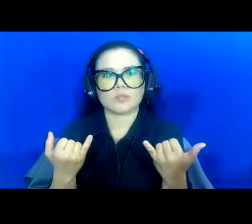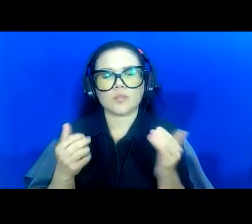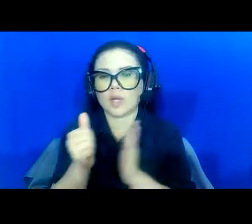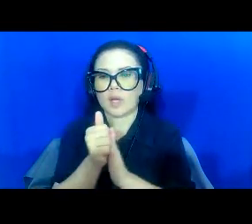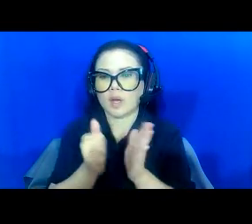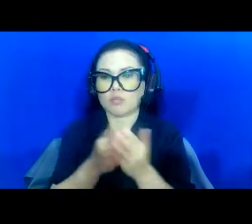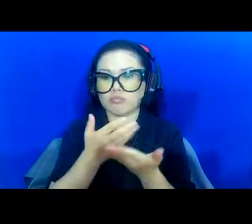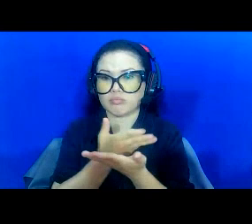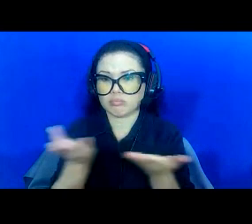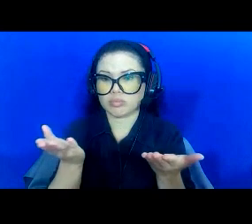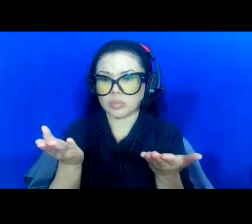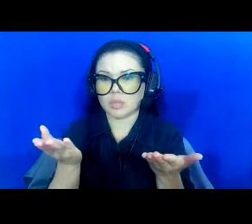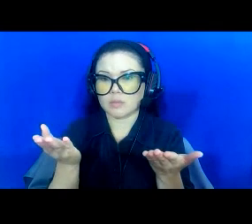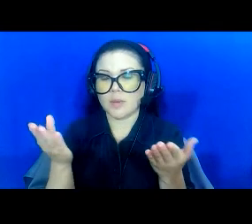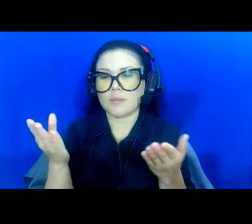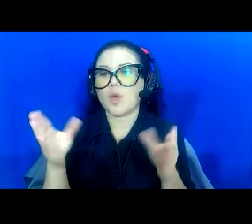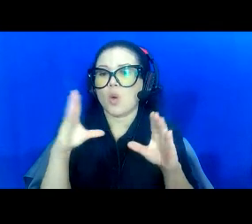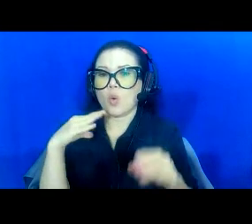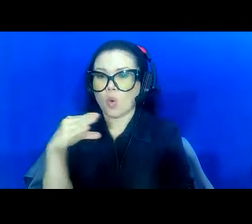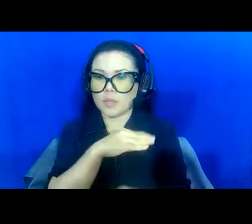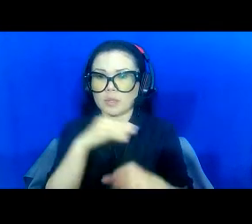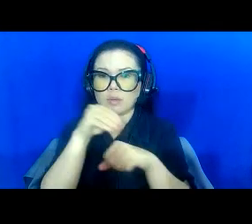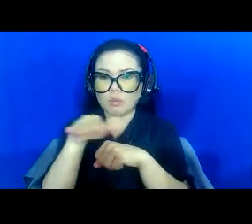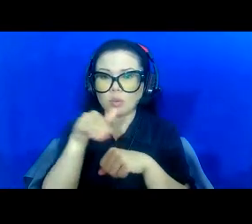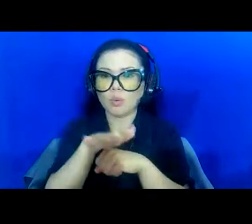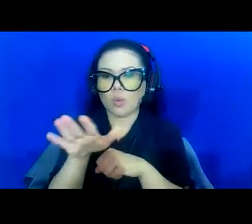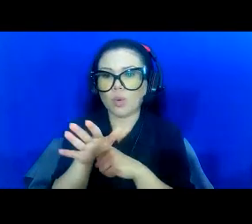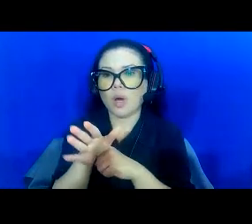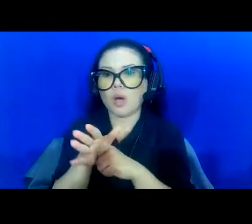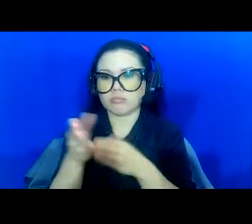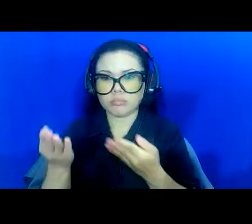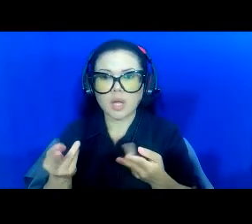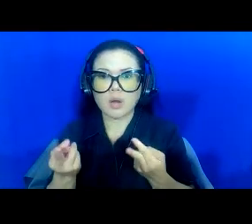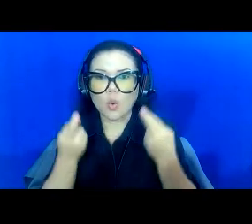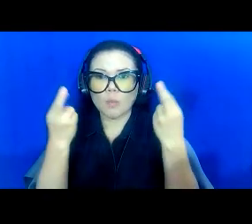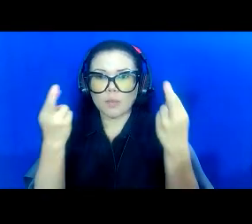como comité asesor emiten recomendaciones para su uso, hay